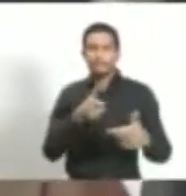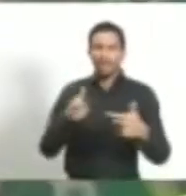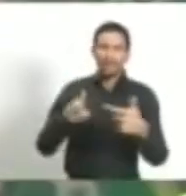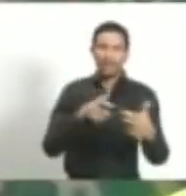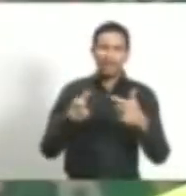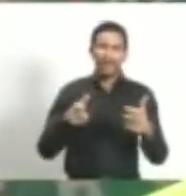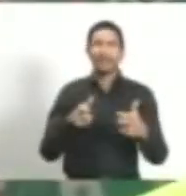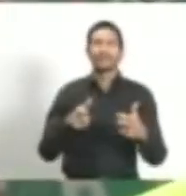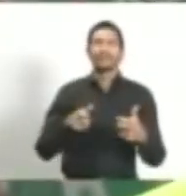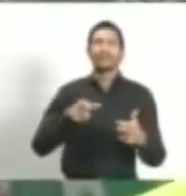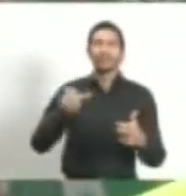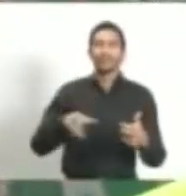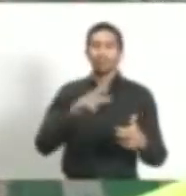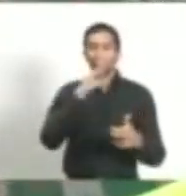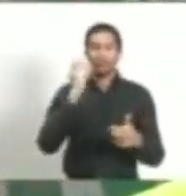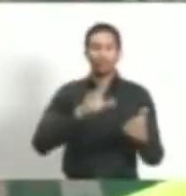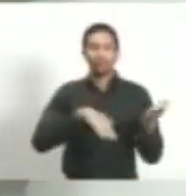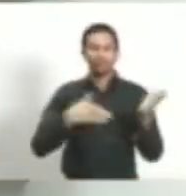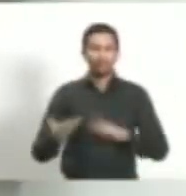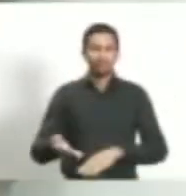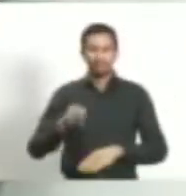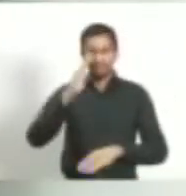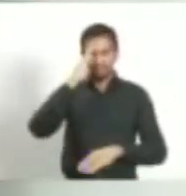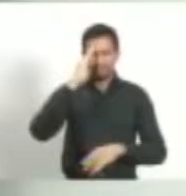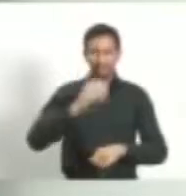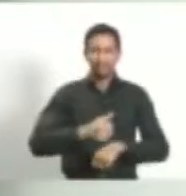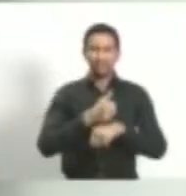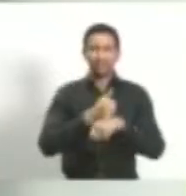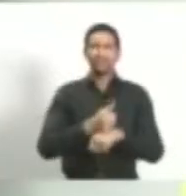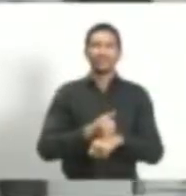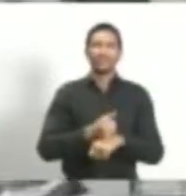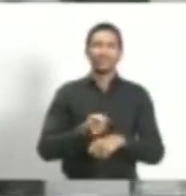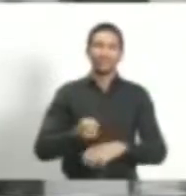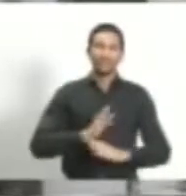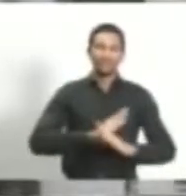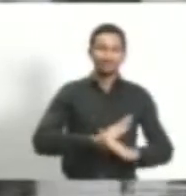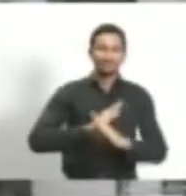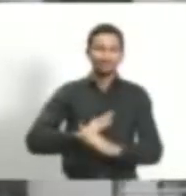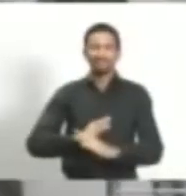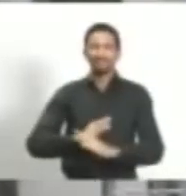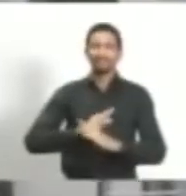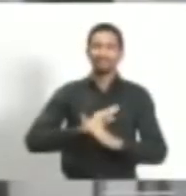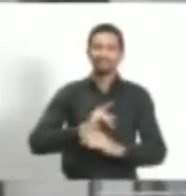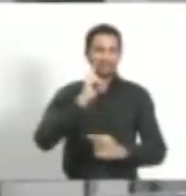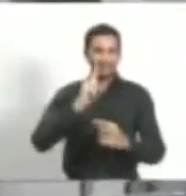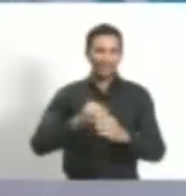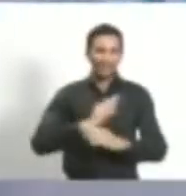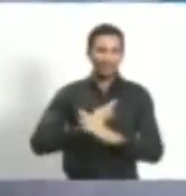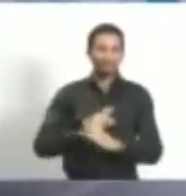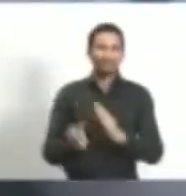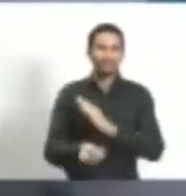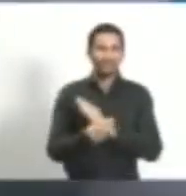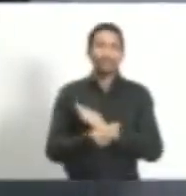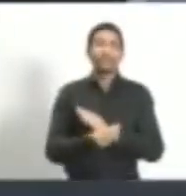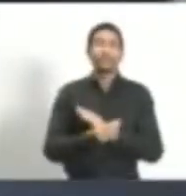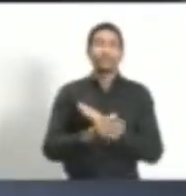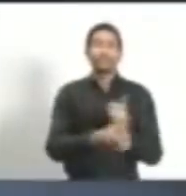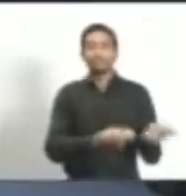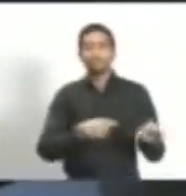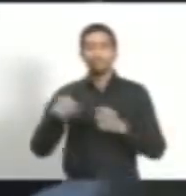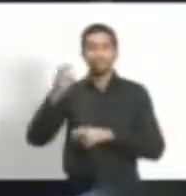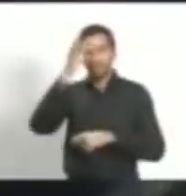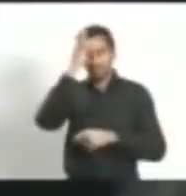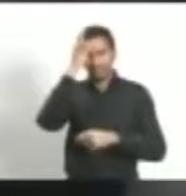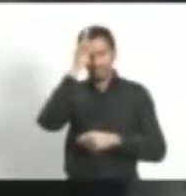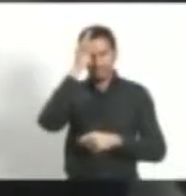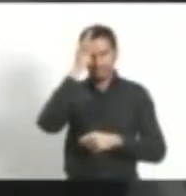resultando herido el mayor de la institución, Luis Hurtado, comandante del grupo antiextorsión en el departamento del Cesar, quien fue remitido hasta una clínica de Valledupar donde